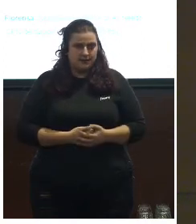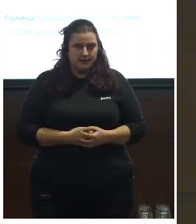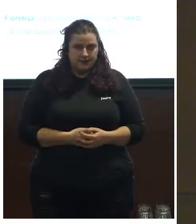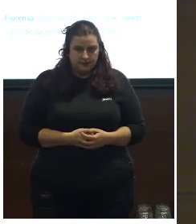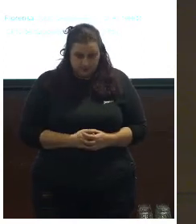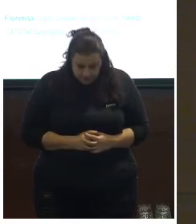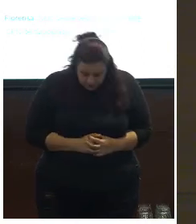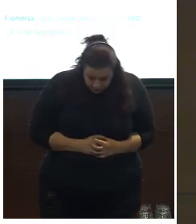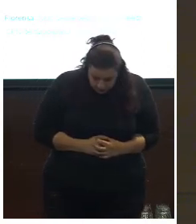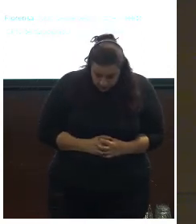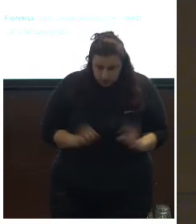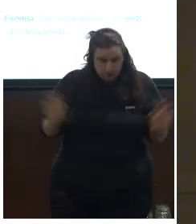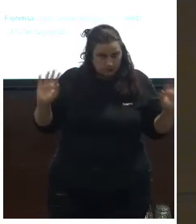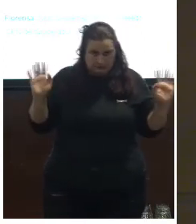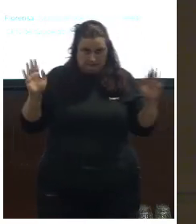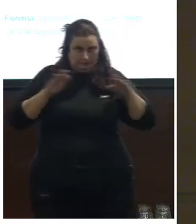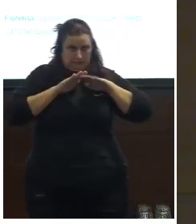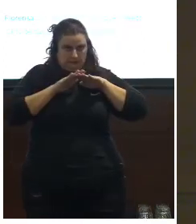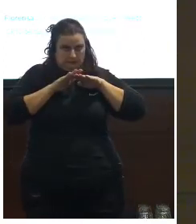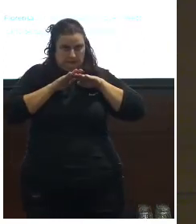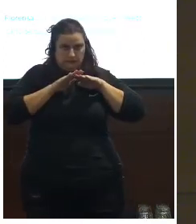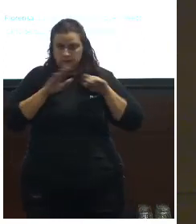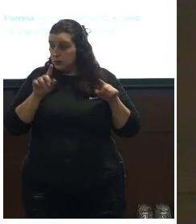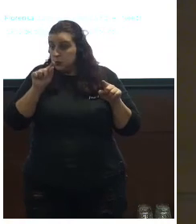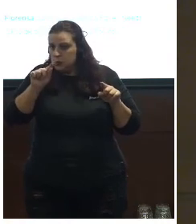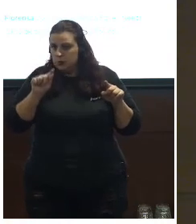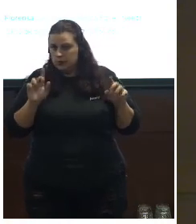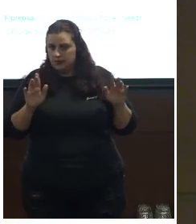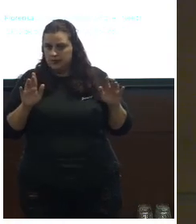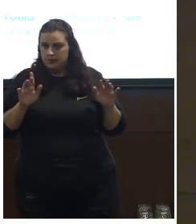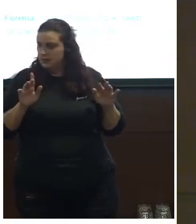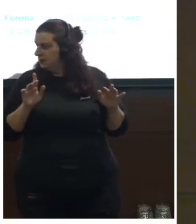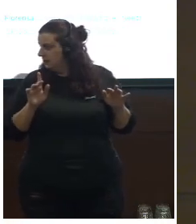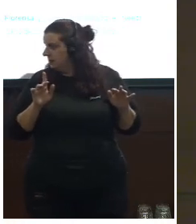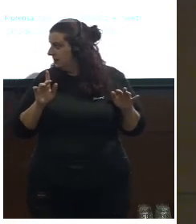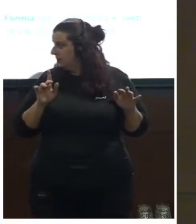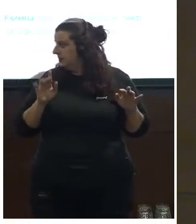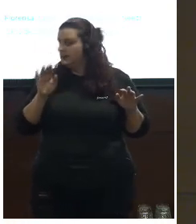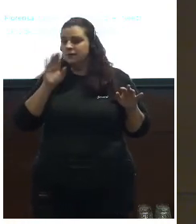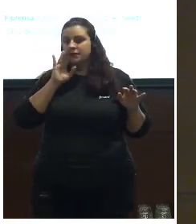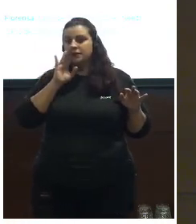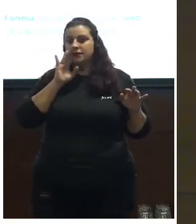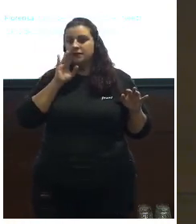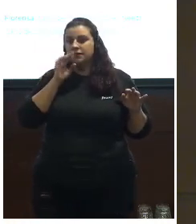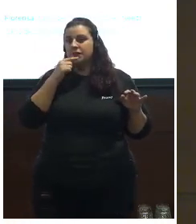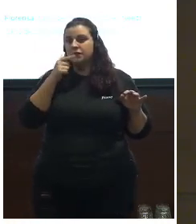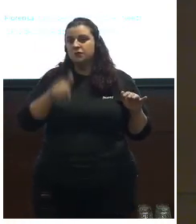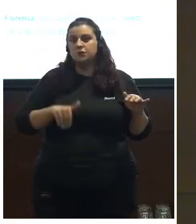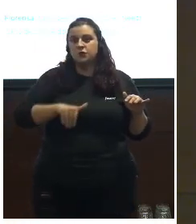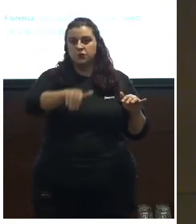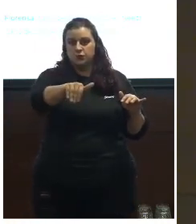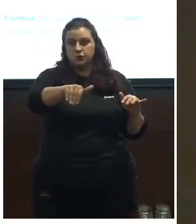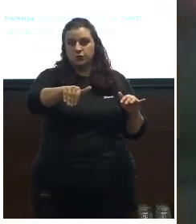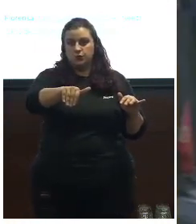I forgot you. No worry. It's un punto. Añadir un punto respecto a lo de los próximos años, que